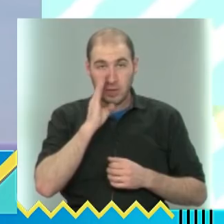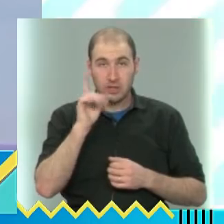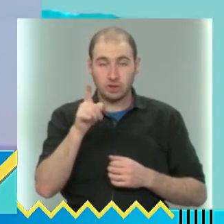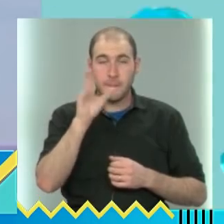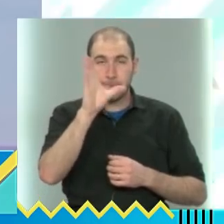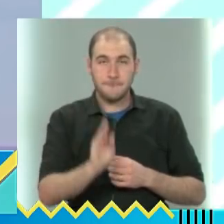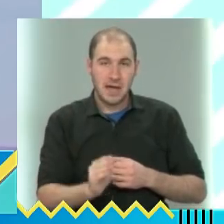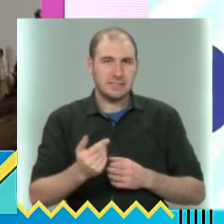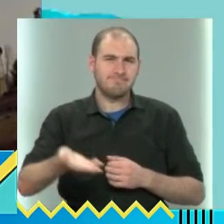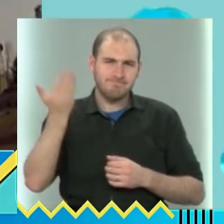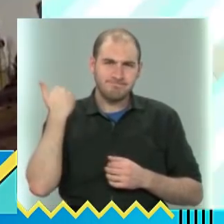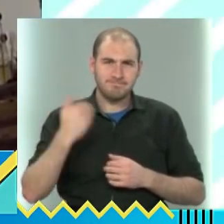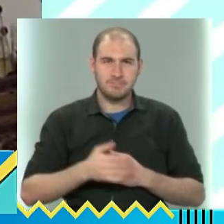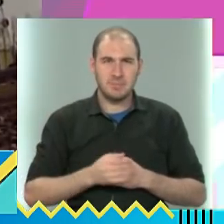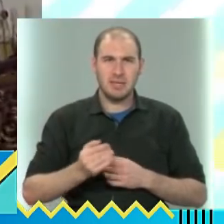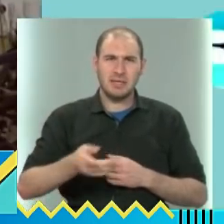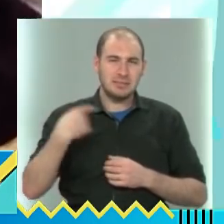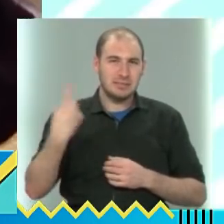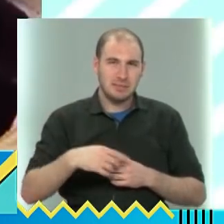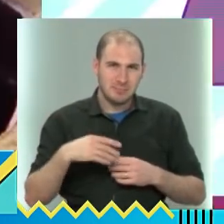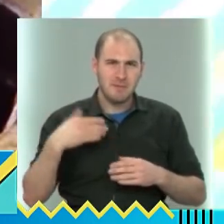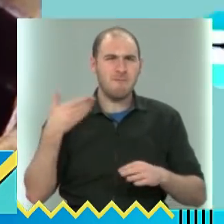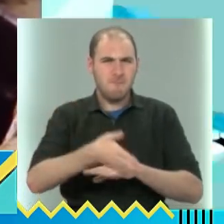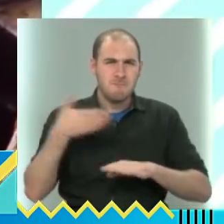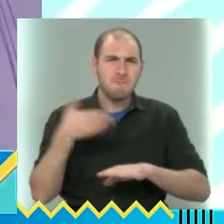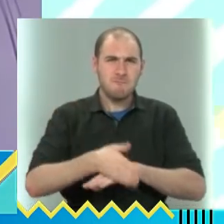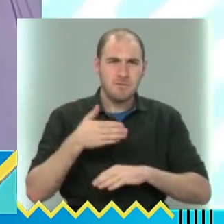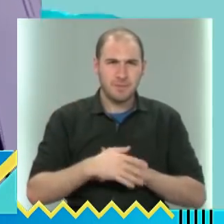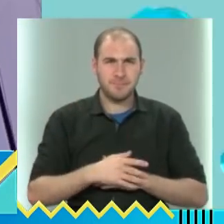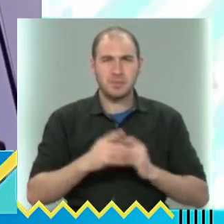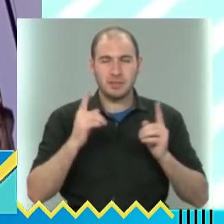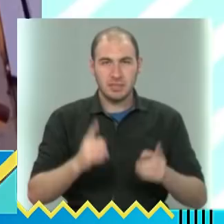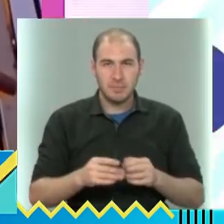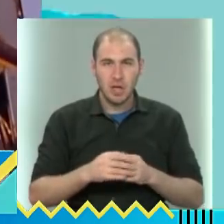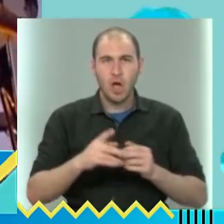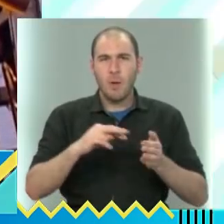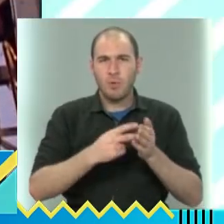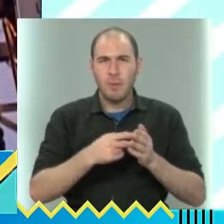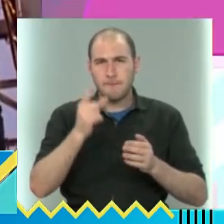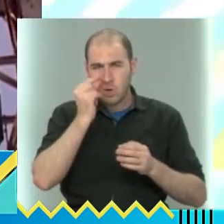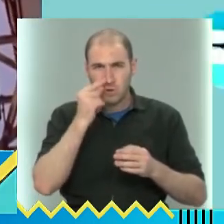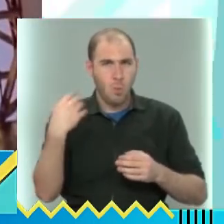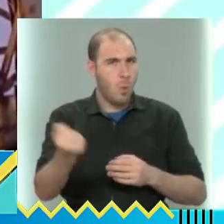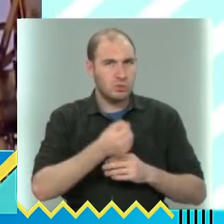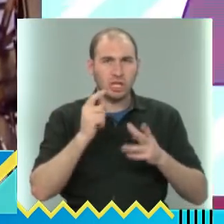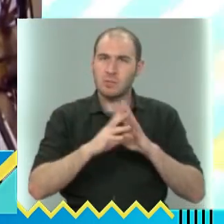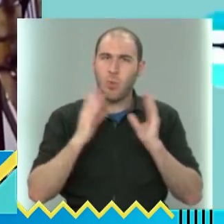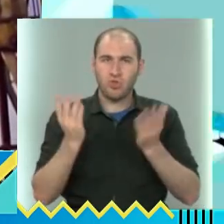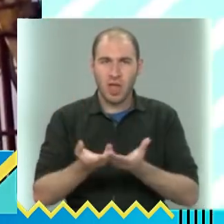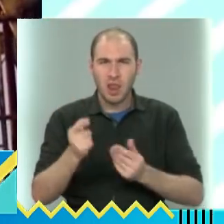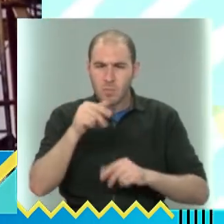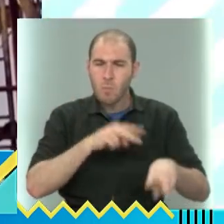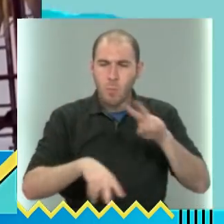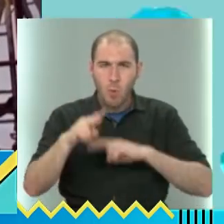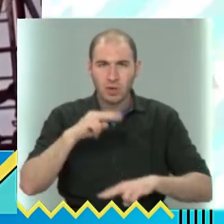país que fue históricamente extremadamente agresivo, inclusive creando problemas geopolíticos muy serios a nivel mundial en su